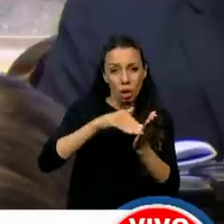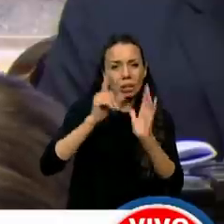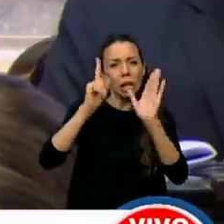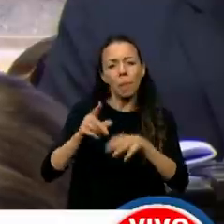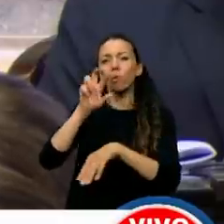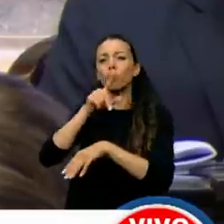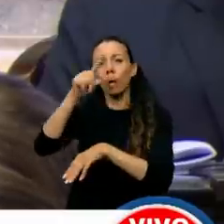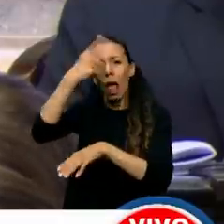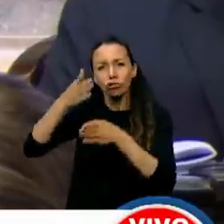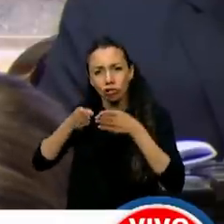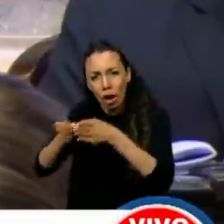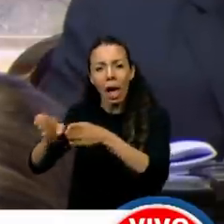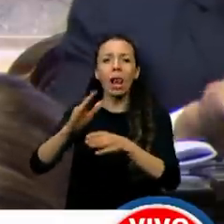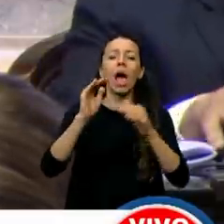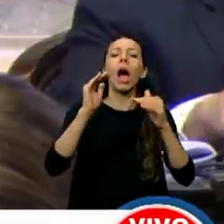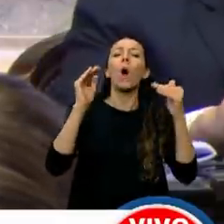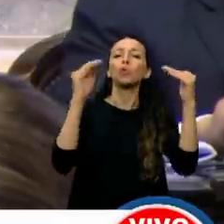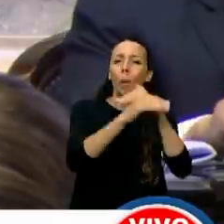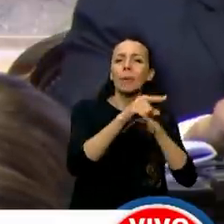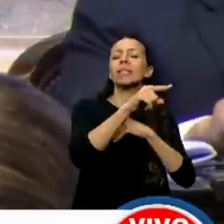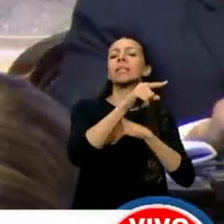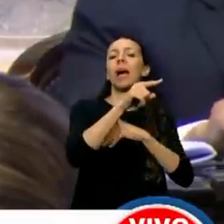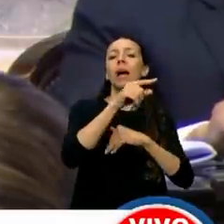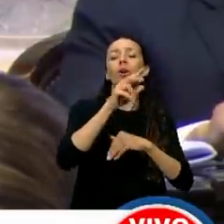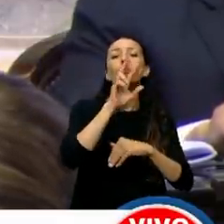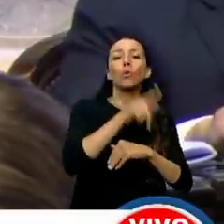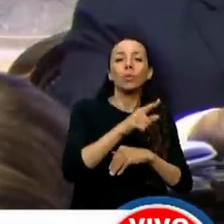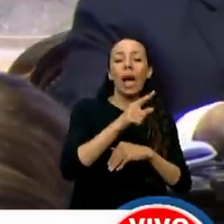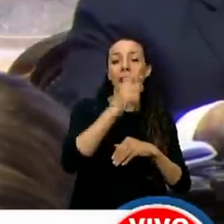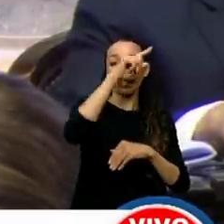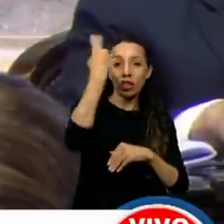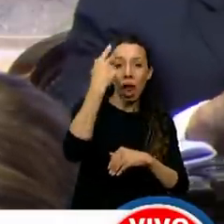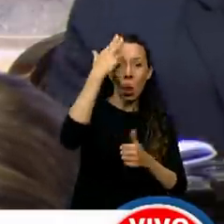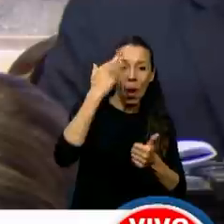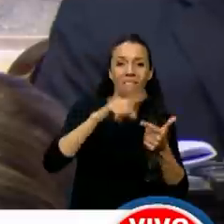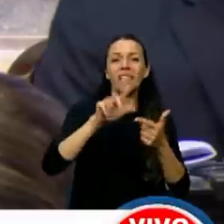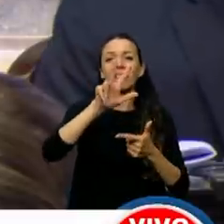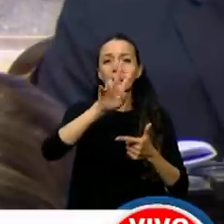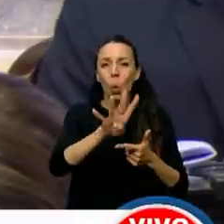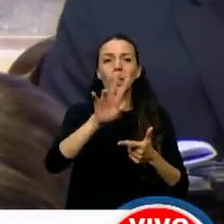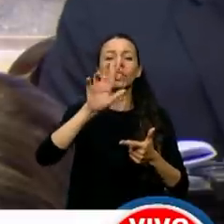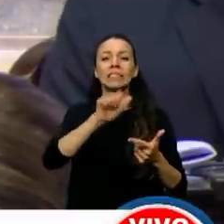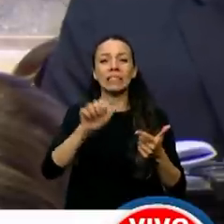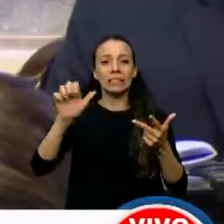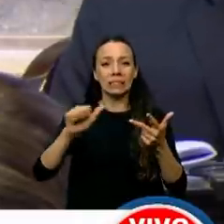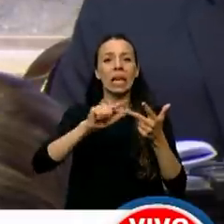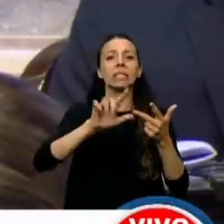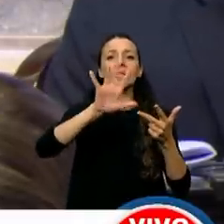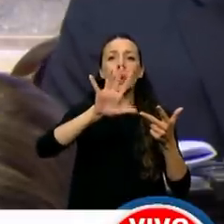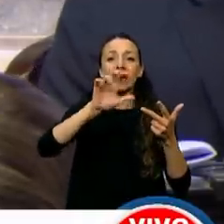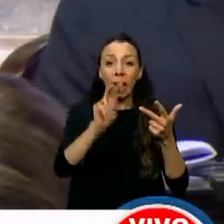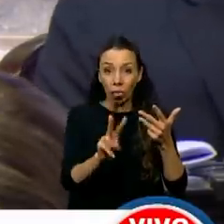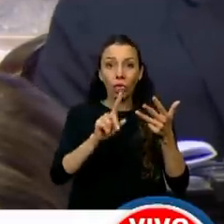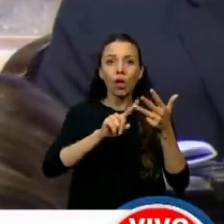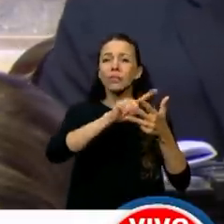y de las autopistas de los corredores del noa como la ruta nacional 9 la 34 a las 66 y las 52 que son